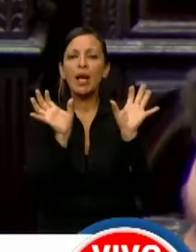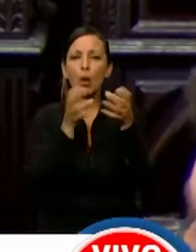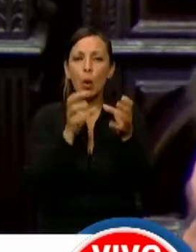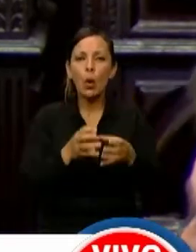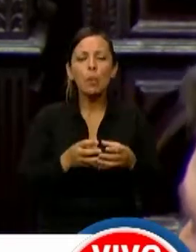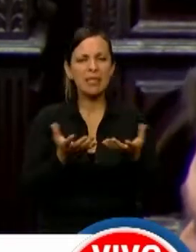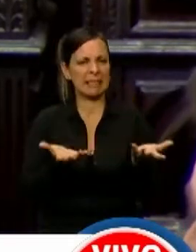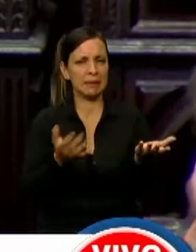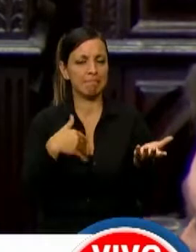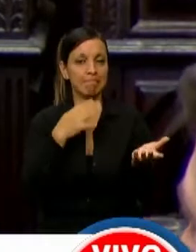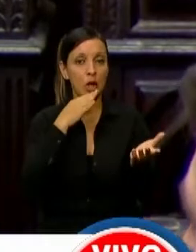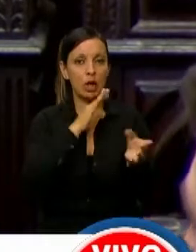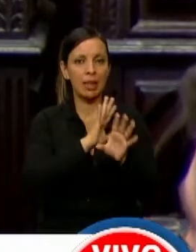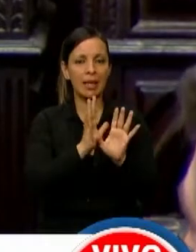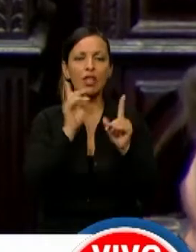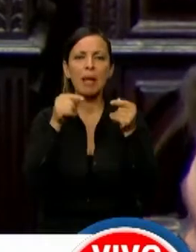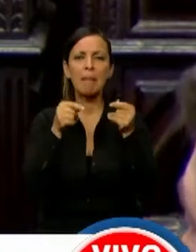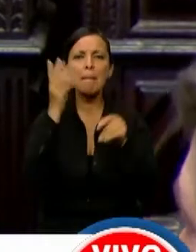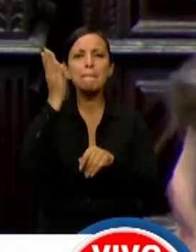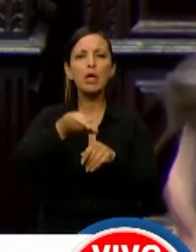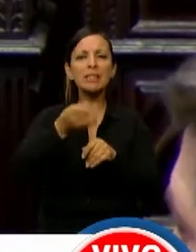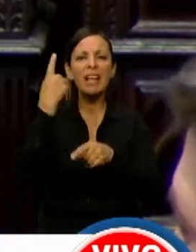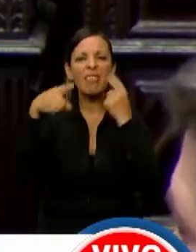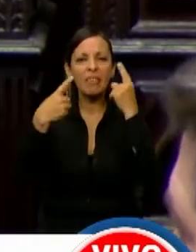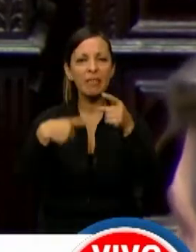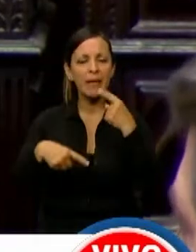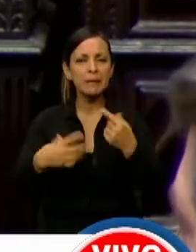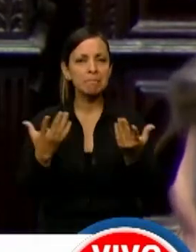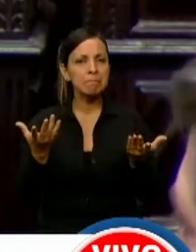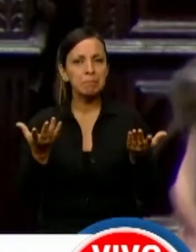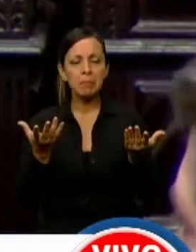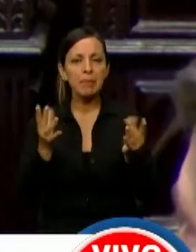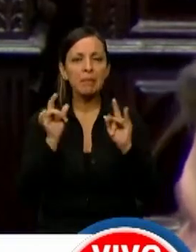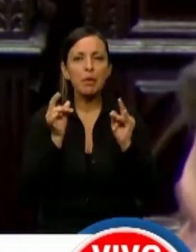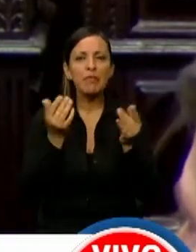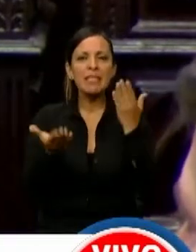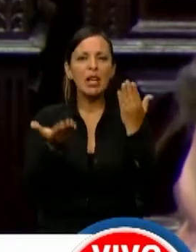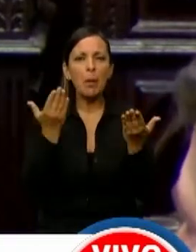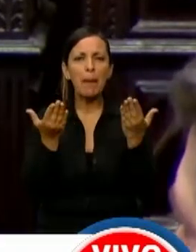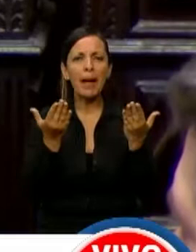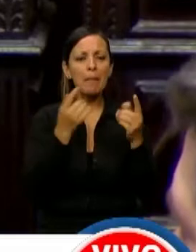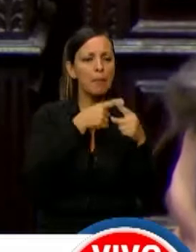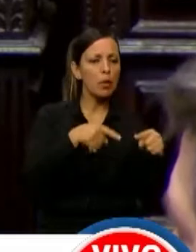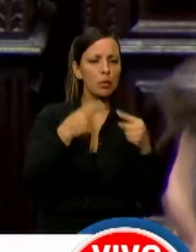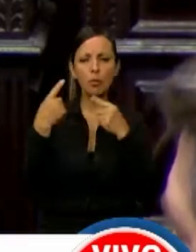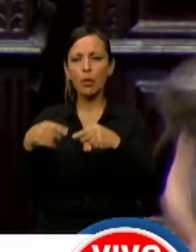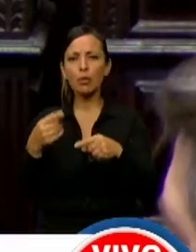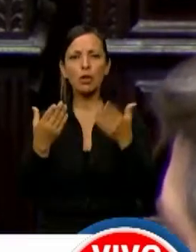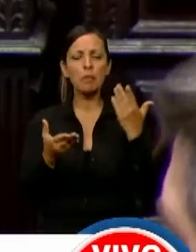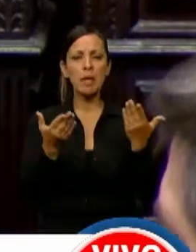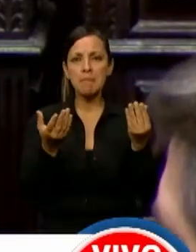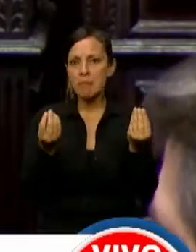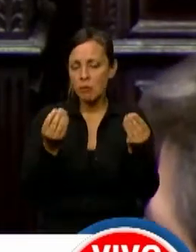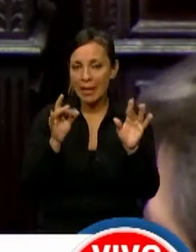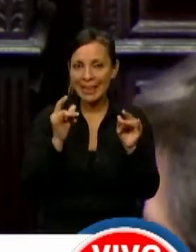de nutrientes, y con porciones distintas cada uno de ellos, lo cual hace muy difícil comparar un producto de otro sin tener que hacer